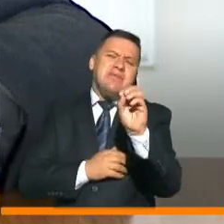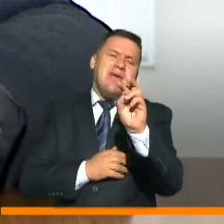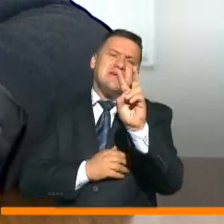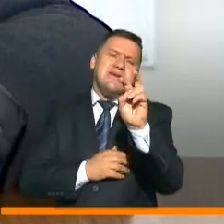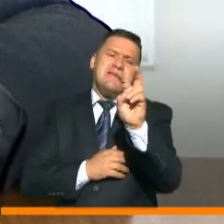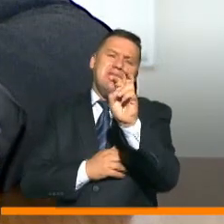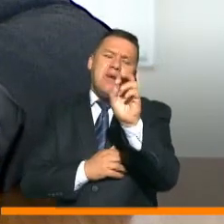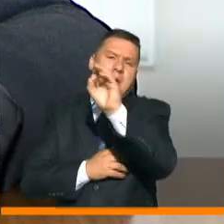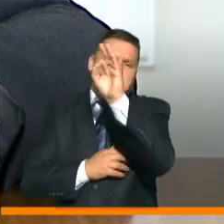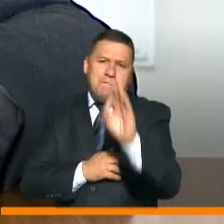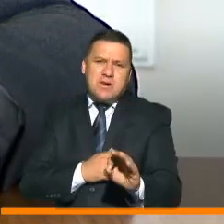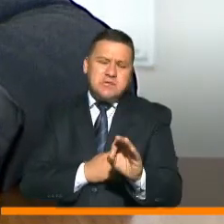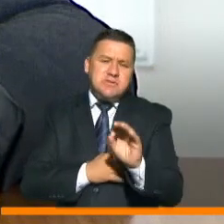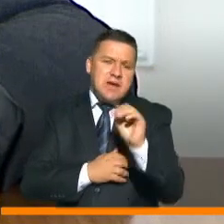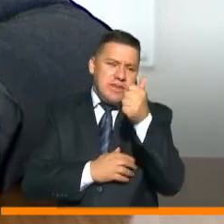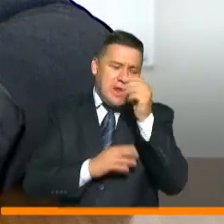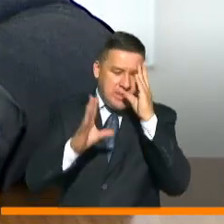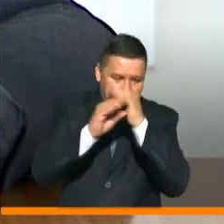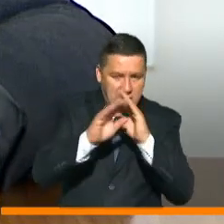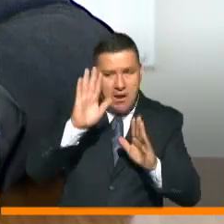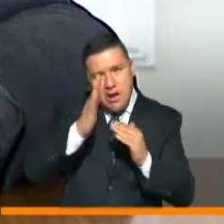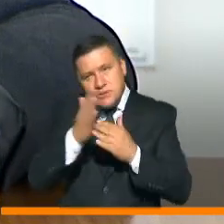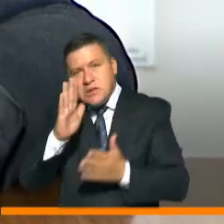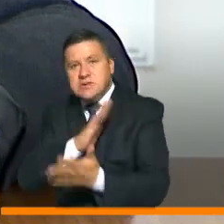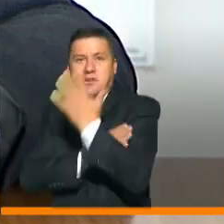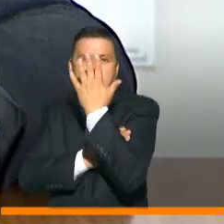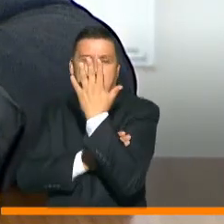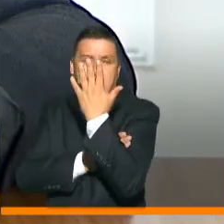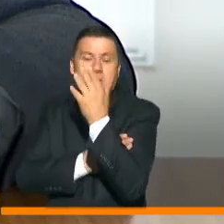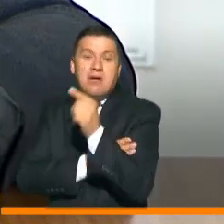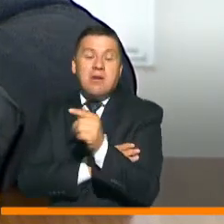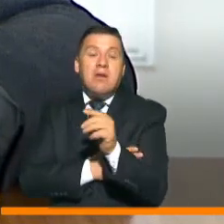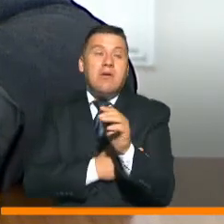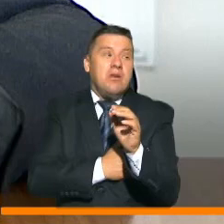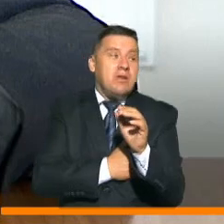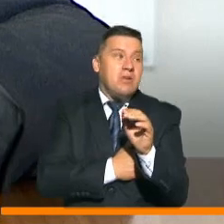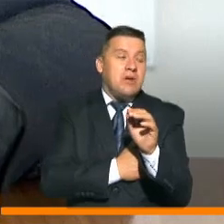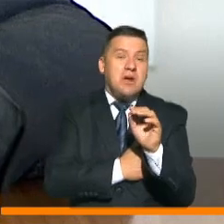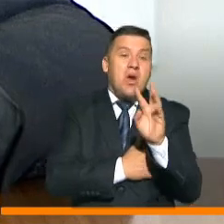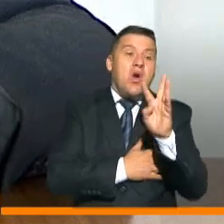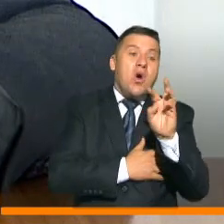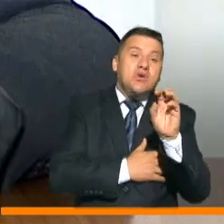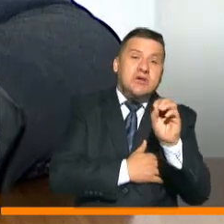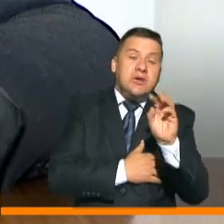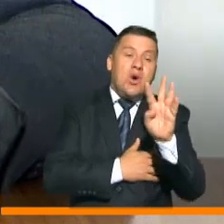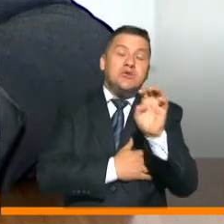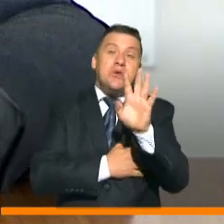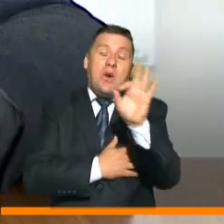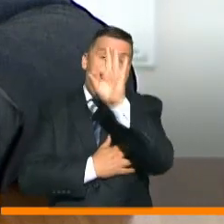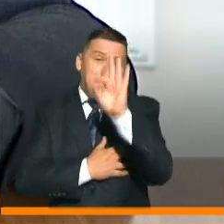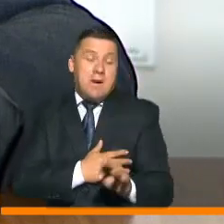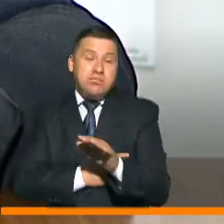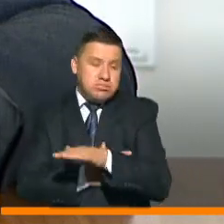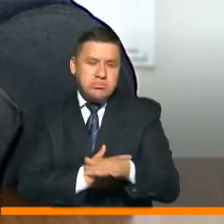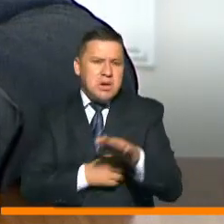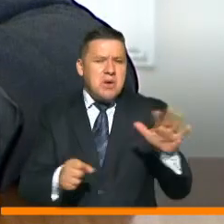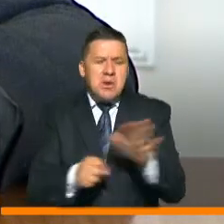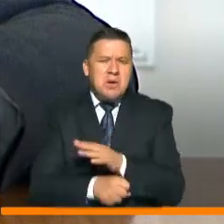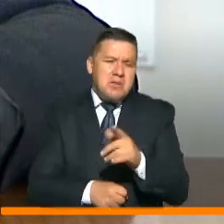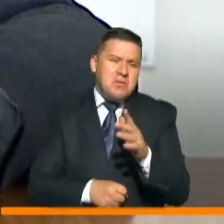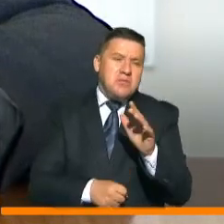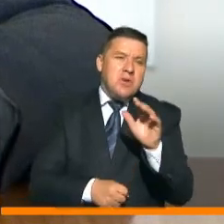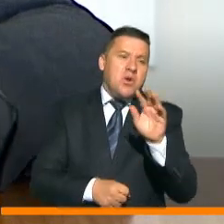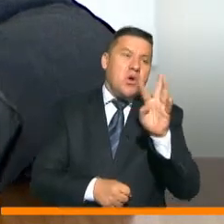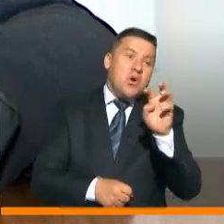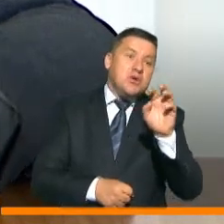y un 79% entre las 10 de la noche y las 5 de la mañana, entre el 80 y el 84% una ocupación entre